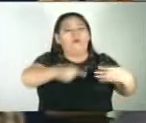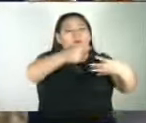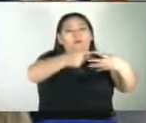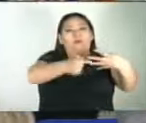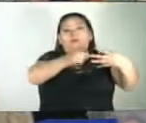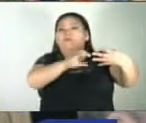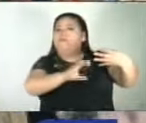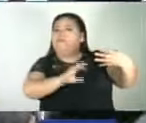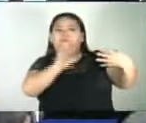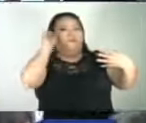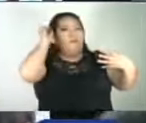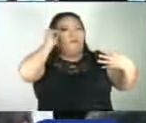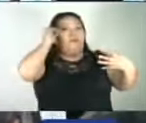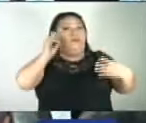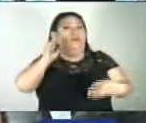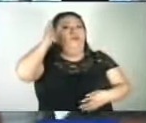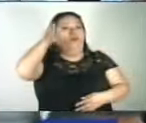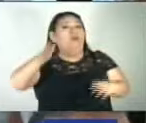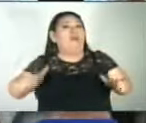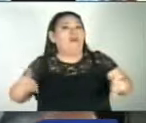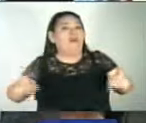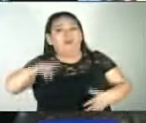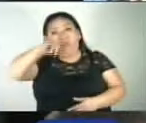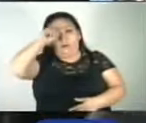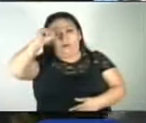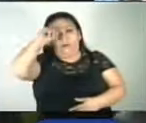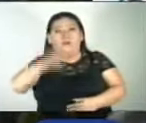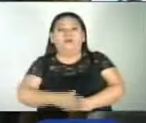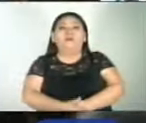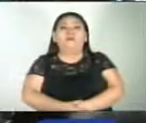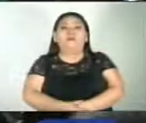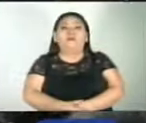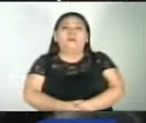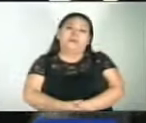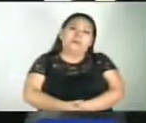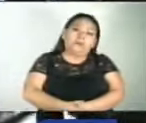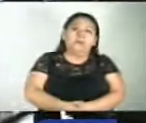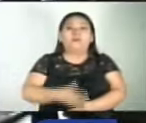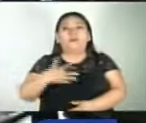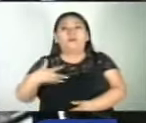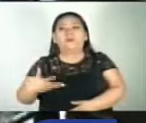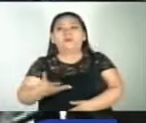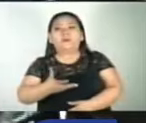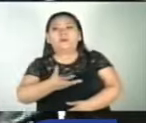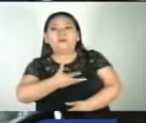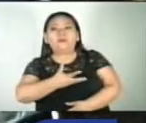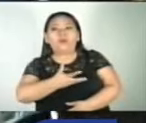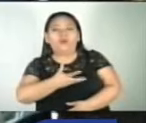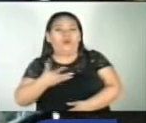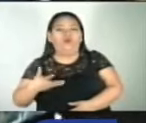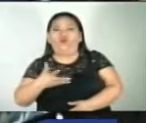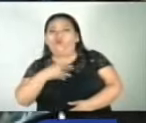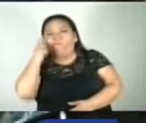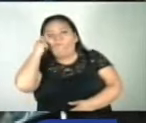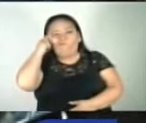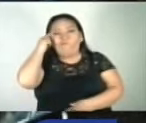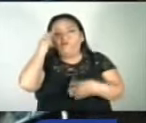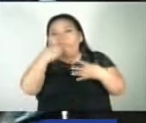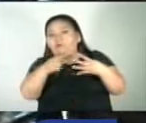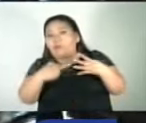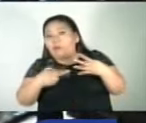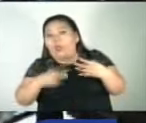y opinó sobre su futuro al frente del primer órgano de Estado. Todavía nosotros no estamos evaluando eso. Obviamente,